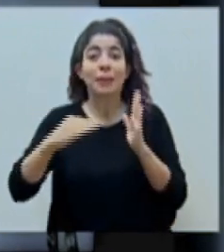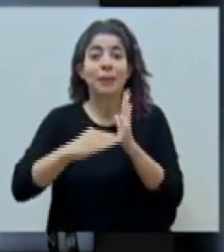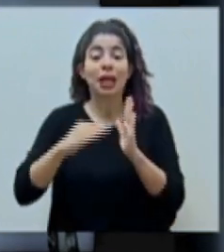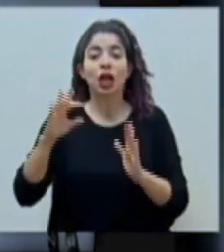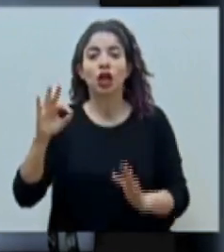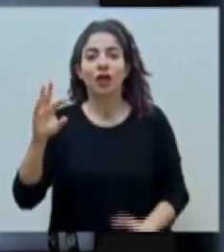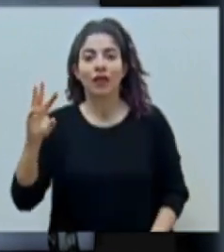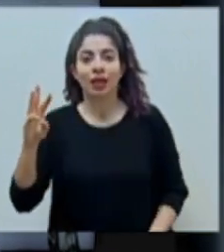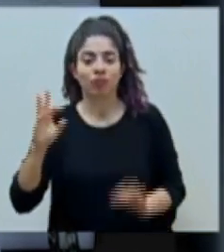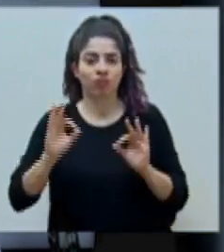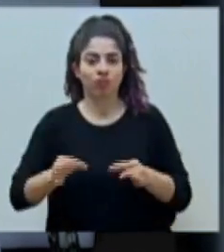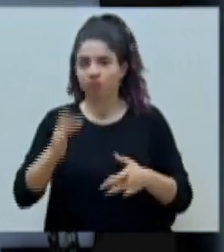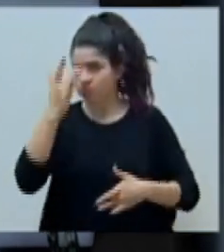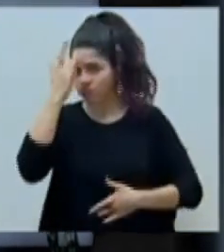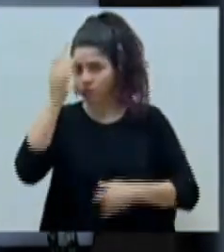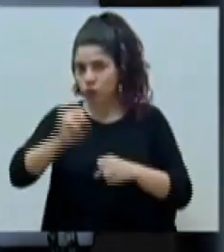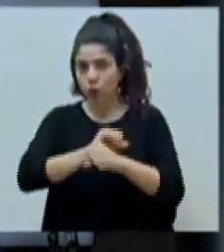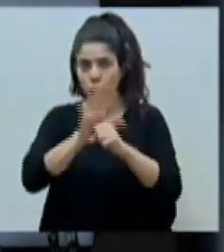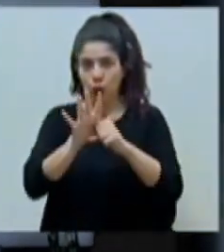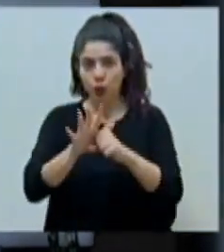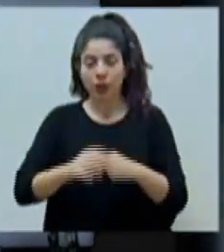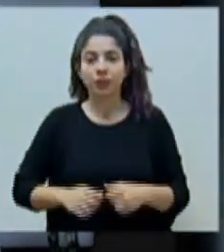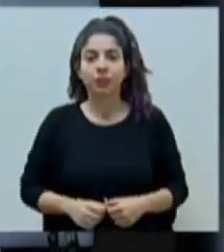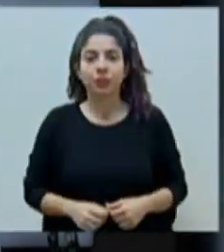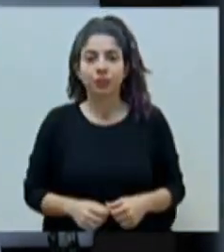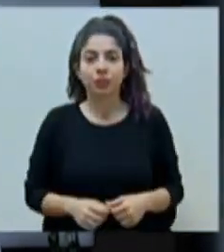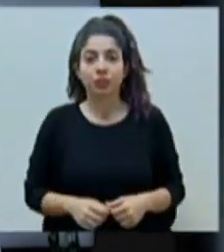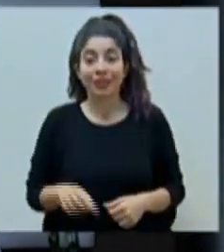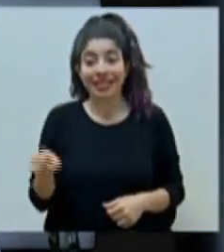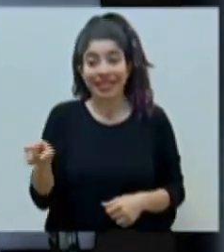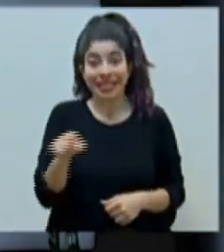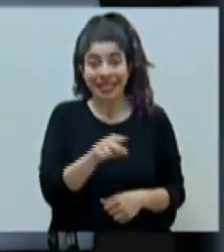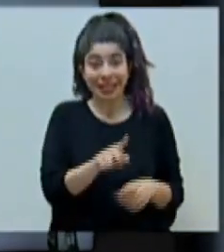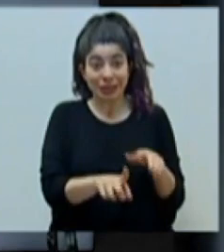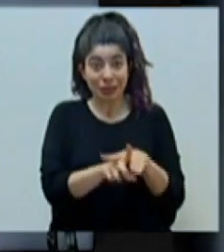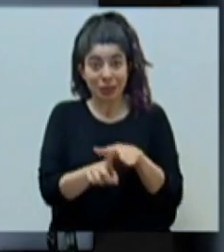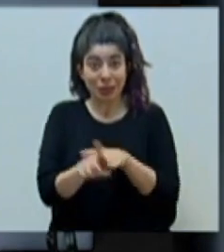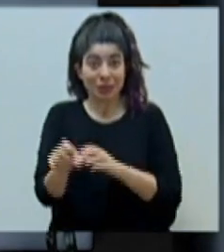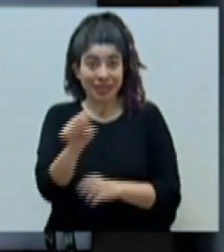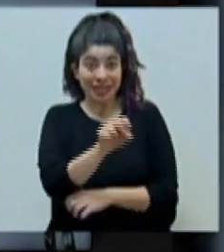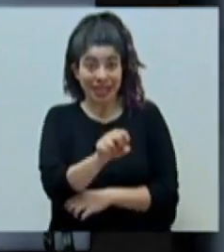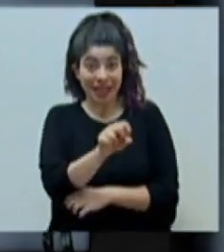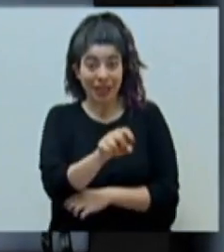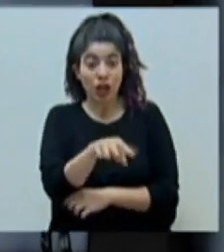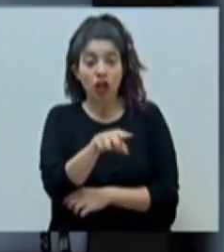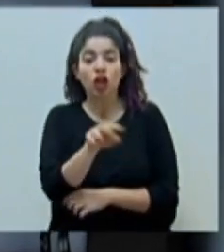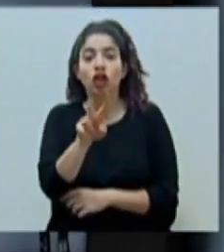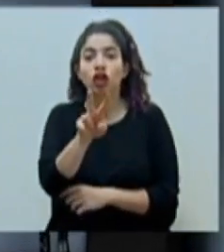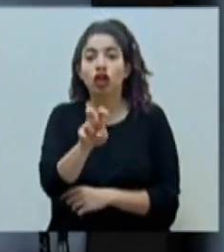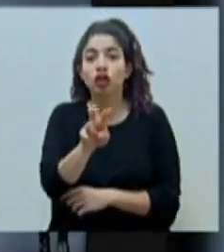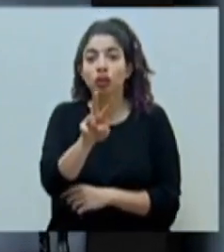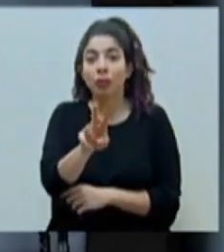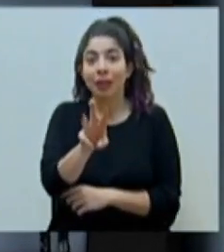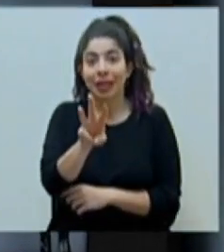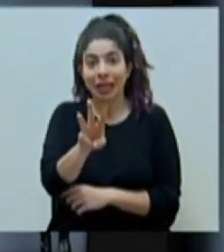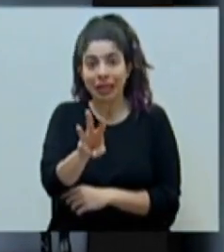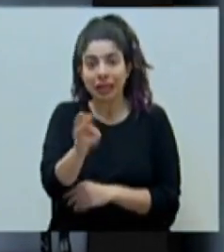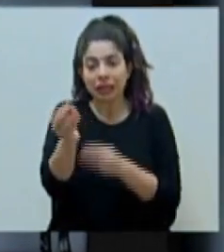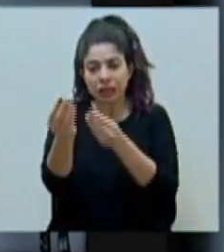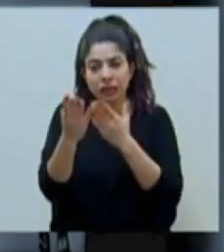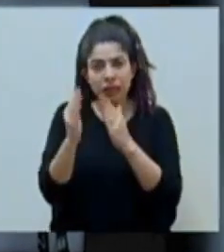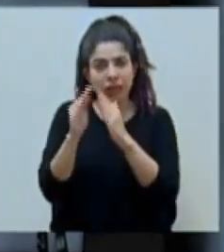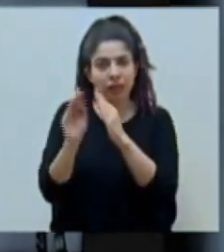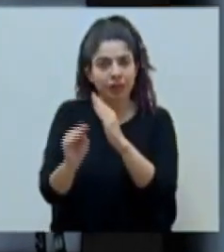154.096 casos confirmados de COVID-19. De los casos registrados el sábado, 226 fueron diagnosticados por